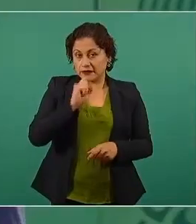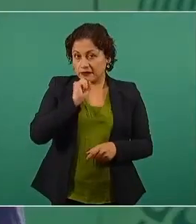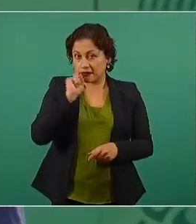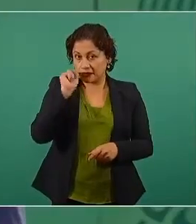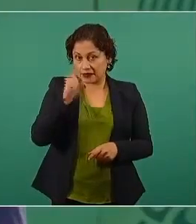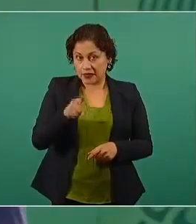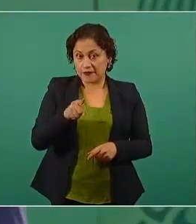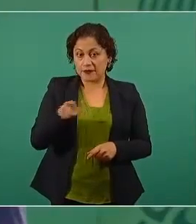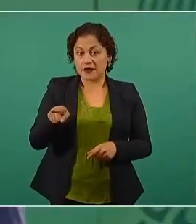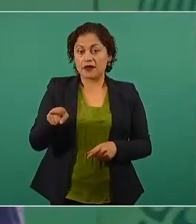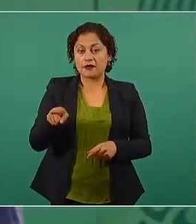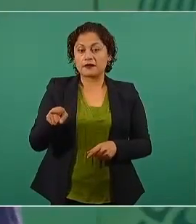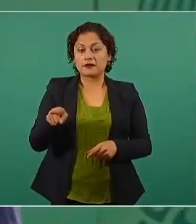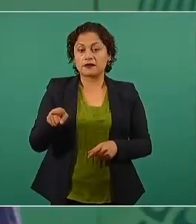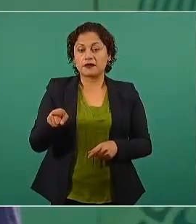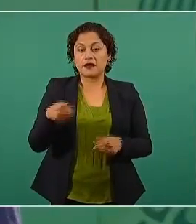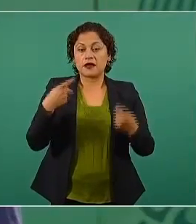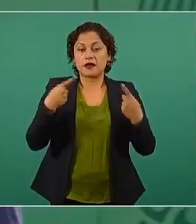mapache